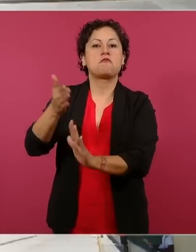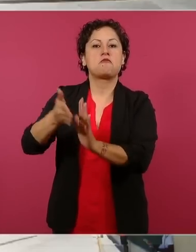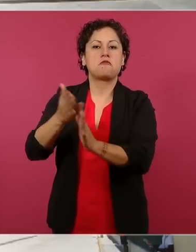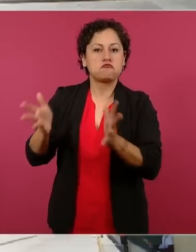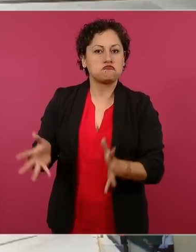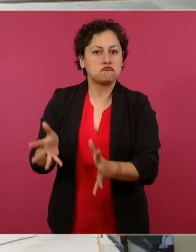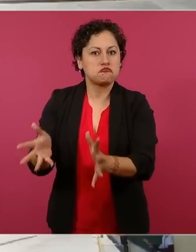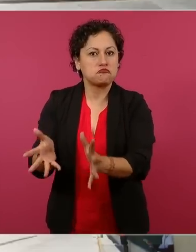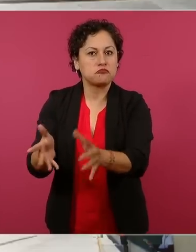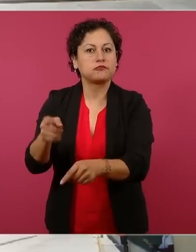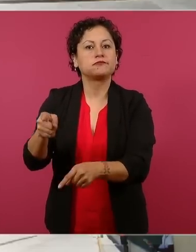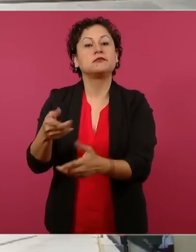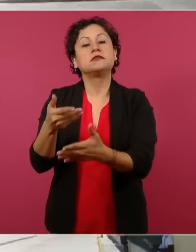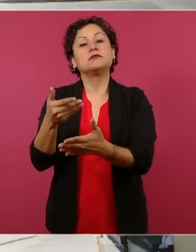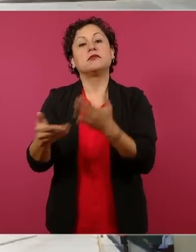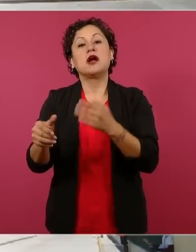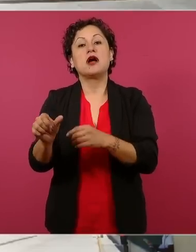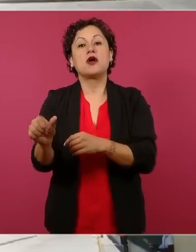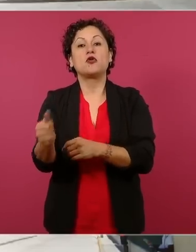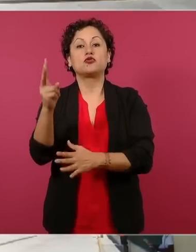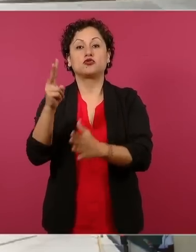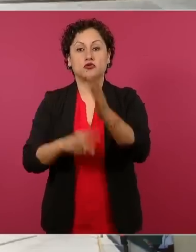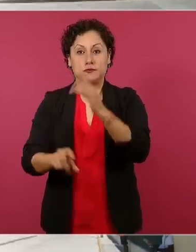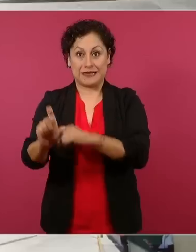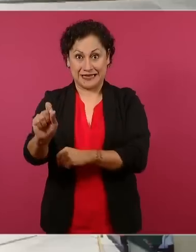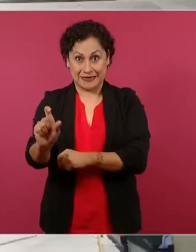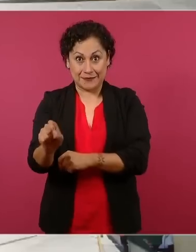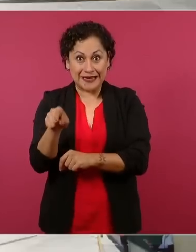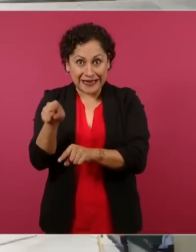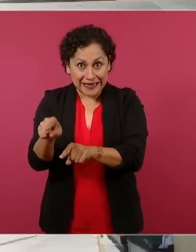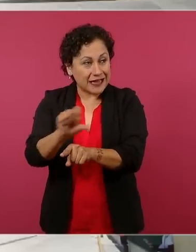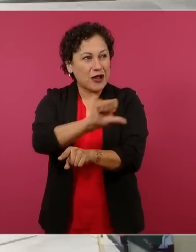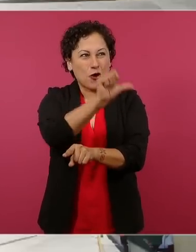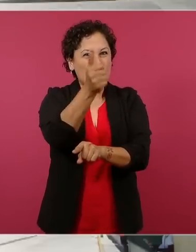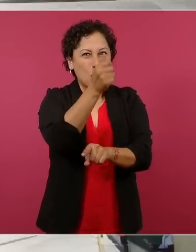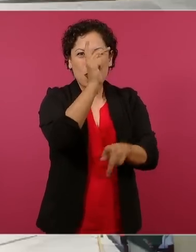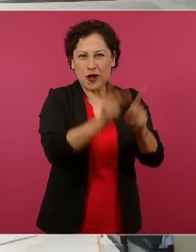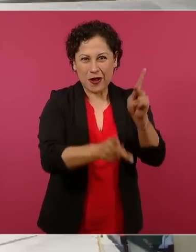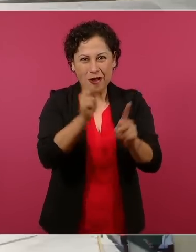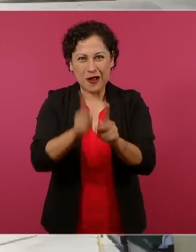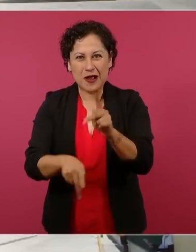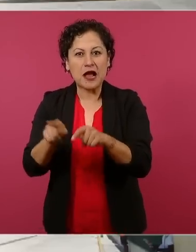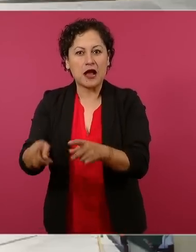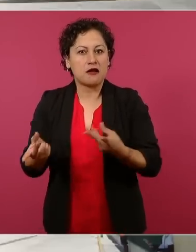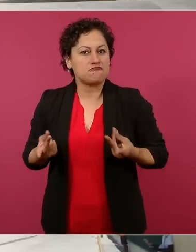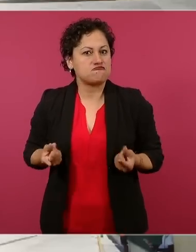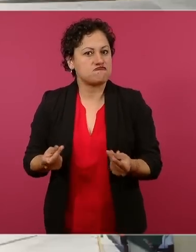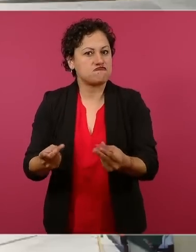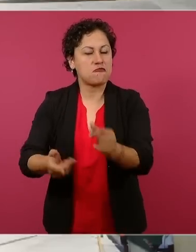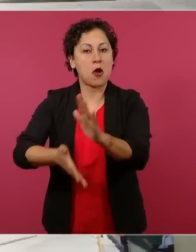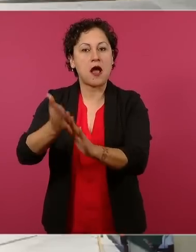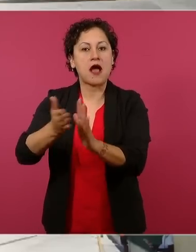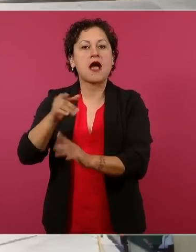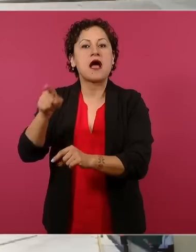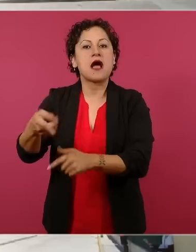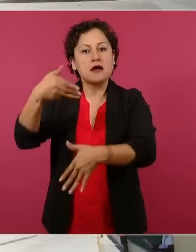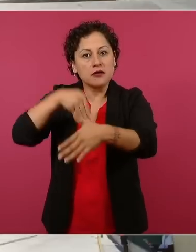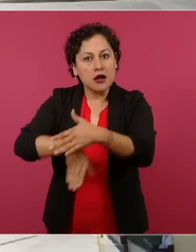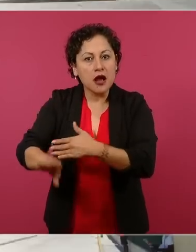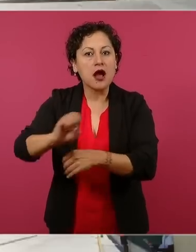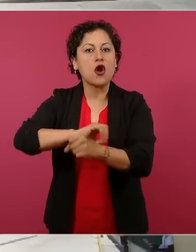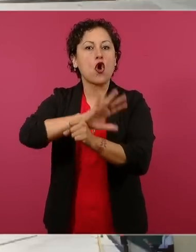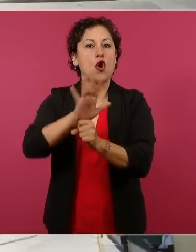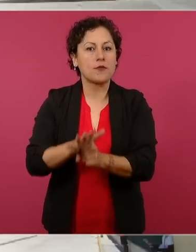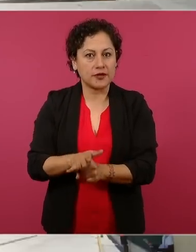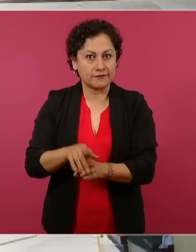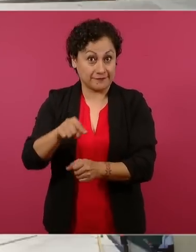2020, como muchos otros hospitales inacabados, se aceleraron para poderlos operar para COVID. Por ejemplo, en Ciudad Acuña, todo el